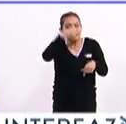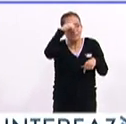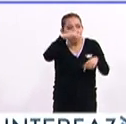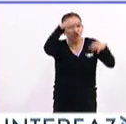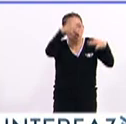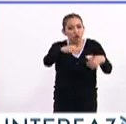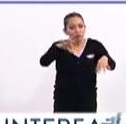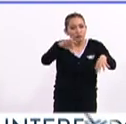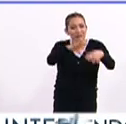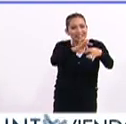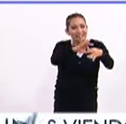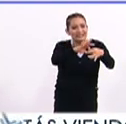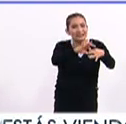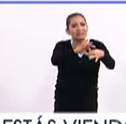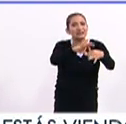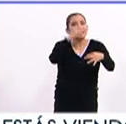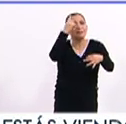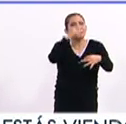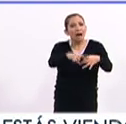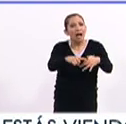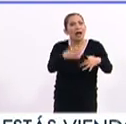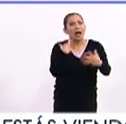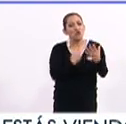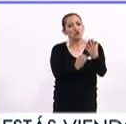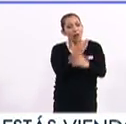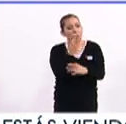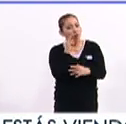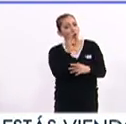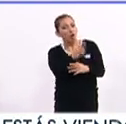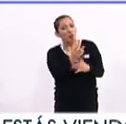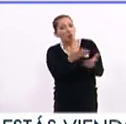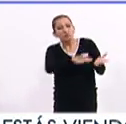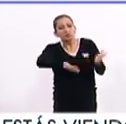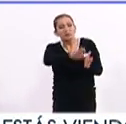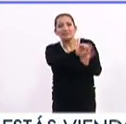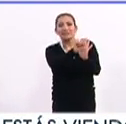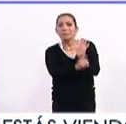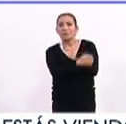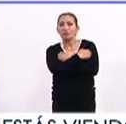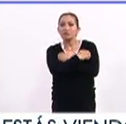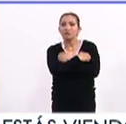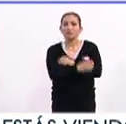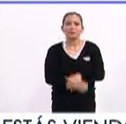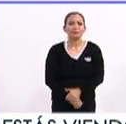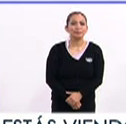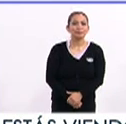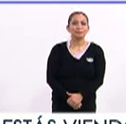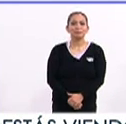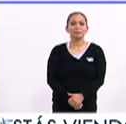mexicana para poder renovar, darle un nuevo aire al sistema educativo?